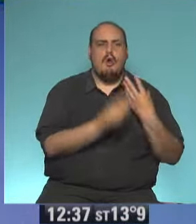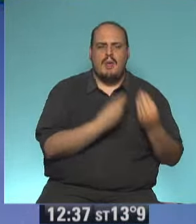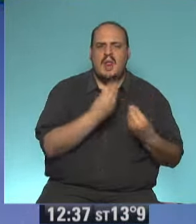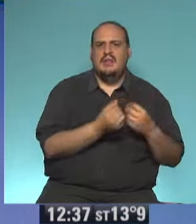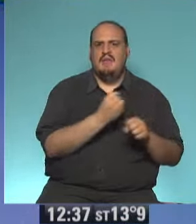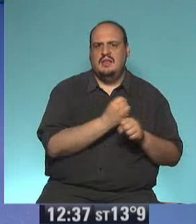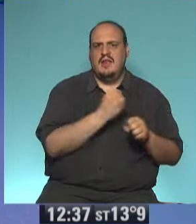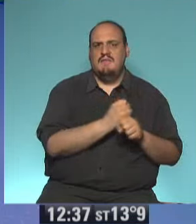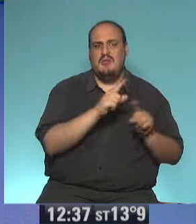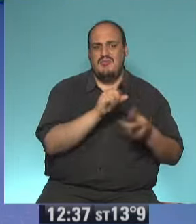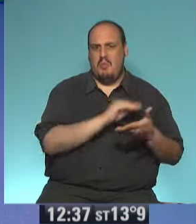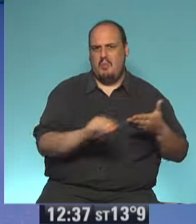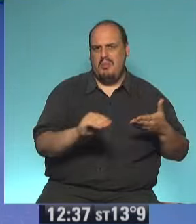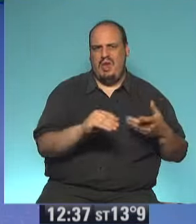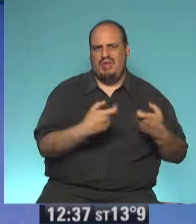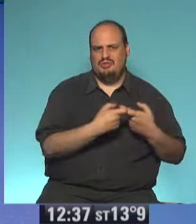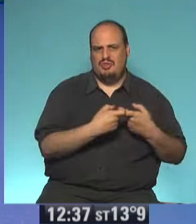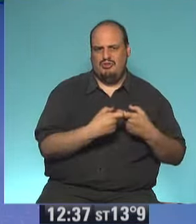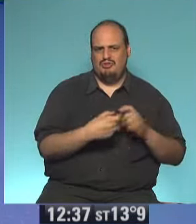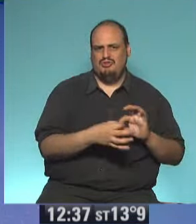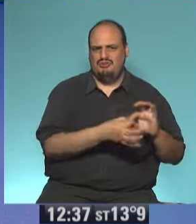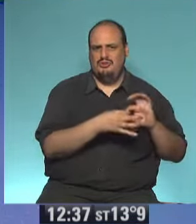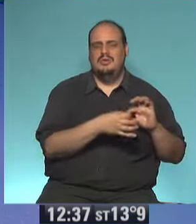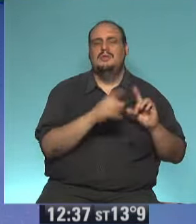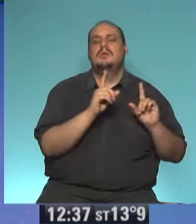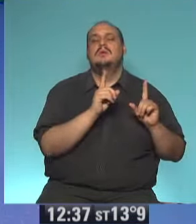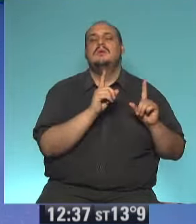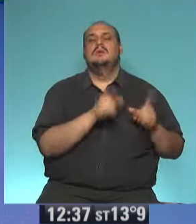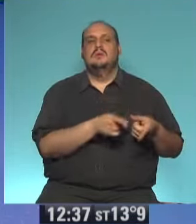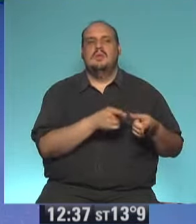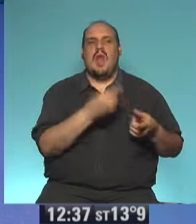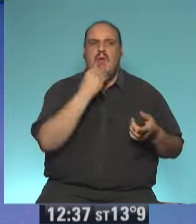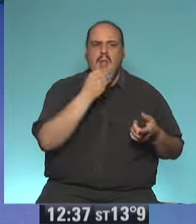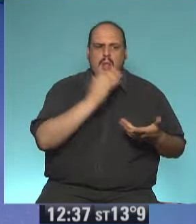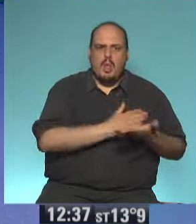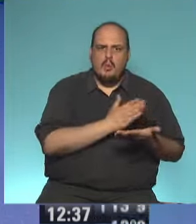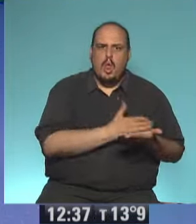sus trabajadores, bajo qué condiciones se produce esos alimentos,